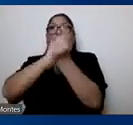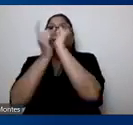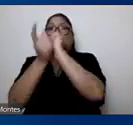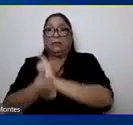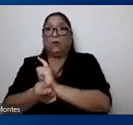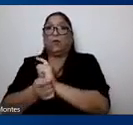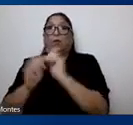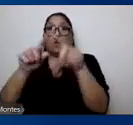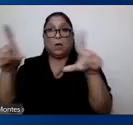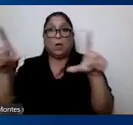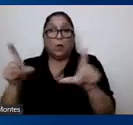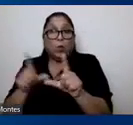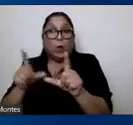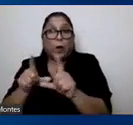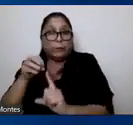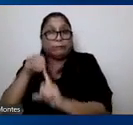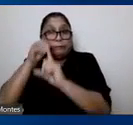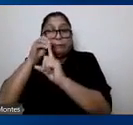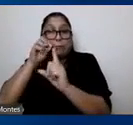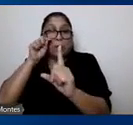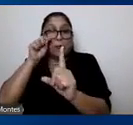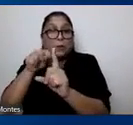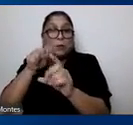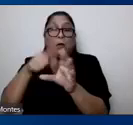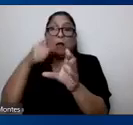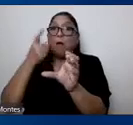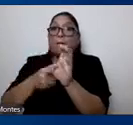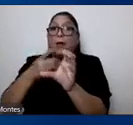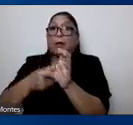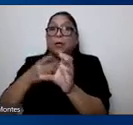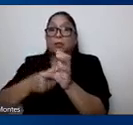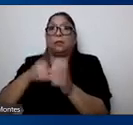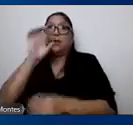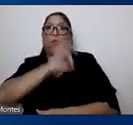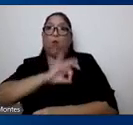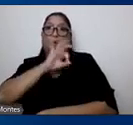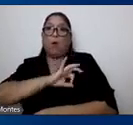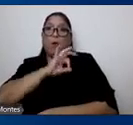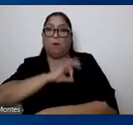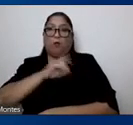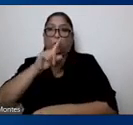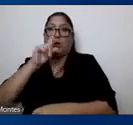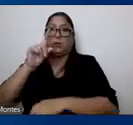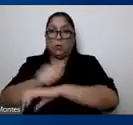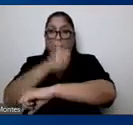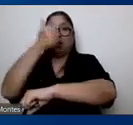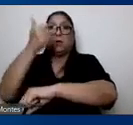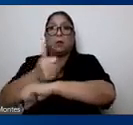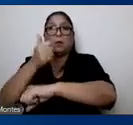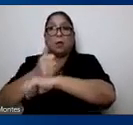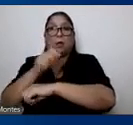escenarios para que Sendero Luminoso aproveche e instaure una